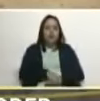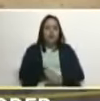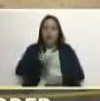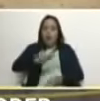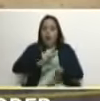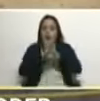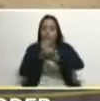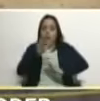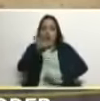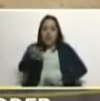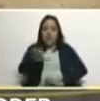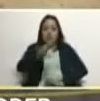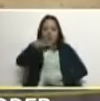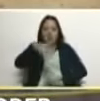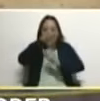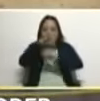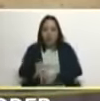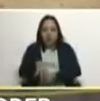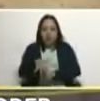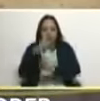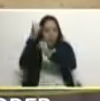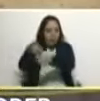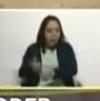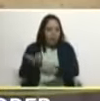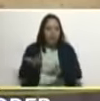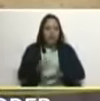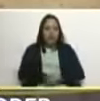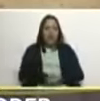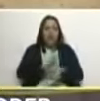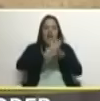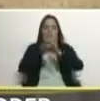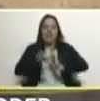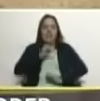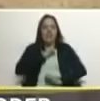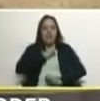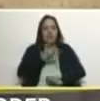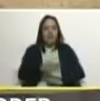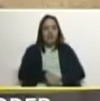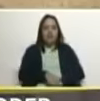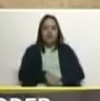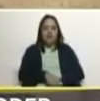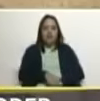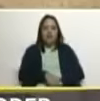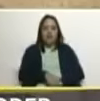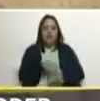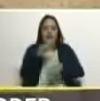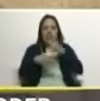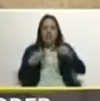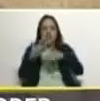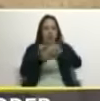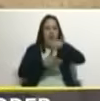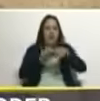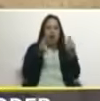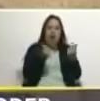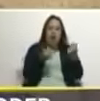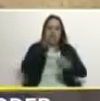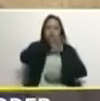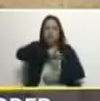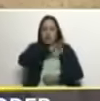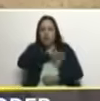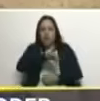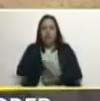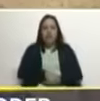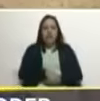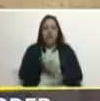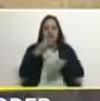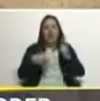los países, para colonizarlos. Destruir la identidad para colonizarlos. Llevarlos al colapso económico, social. Llevarlos a la